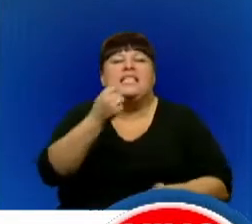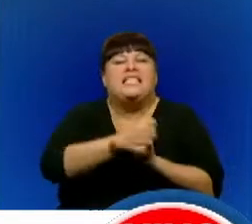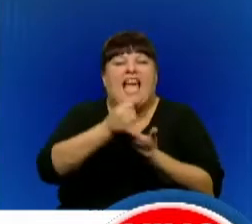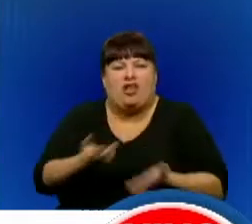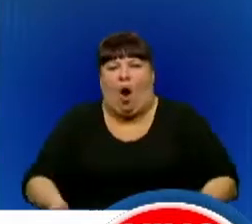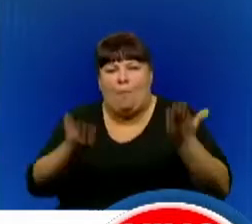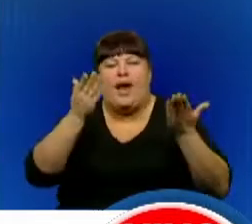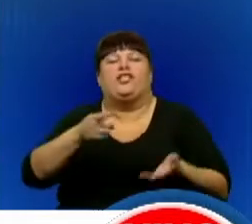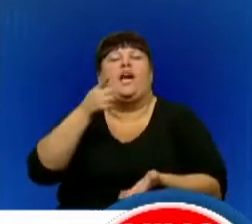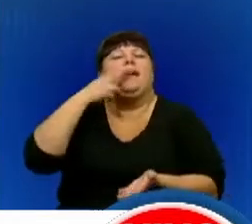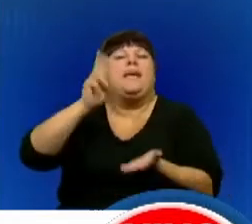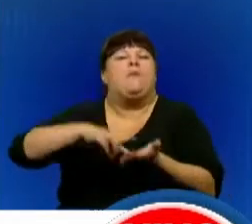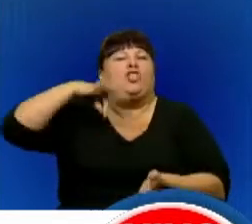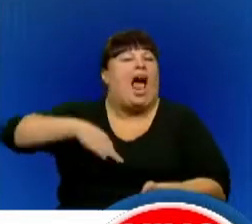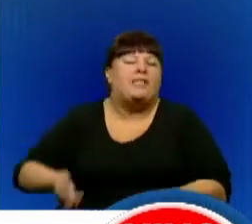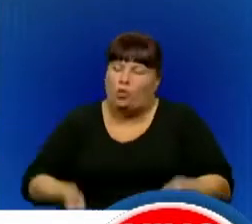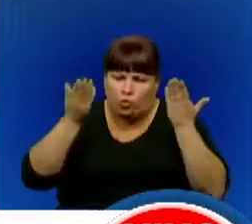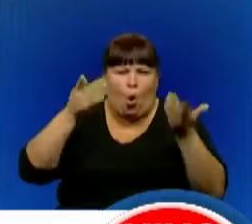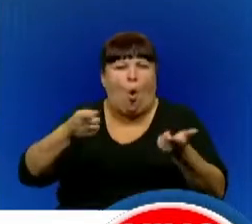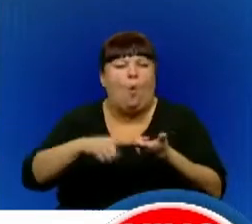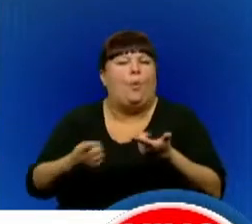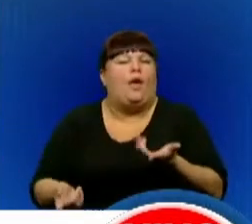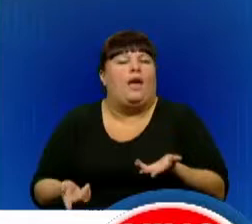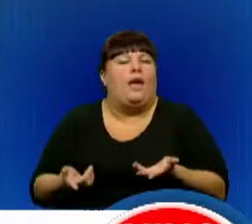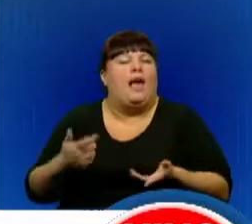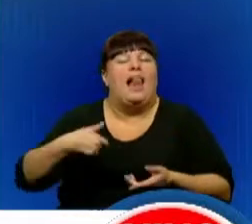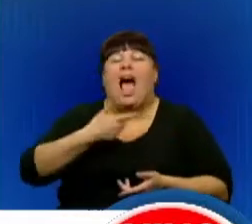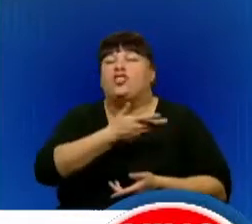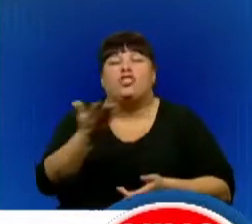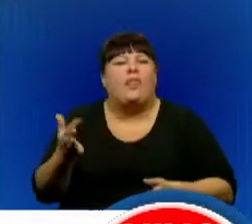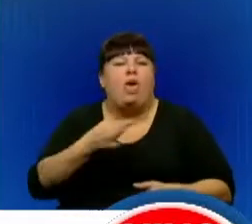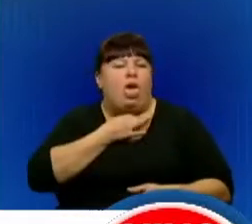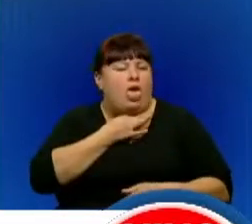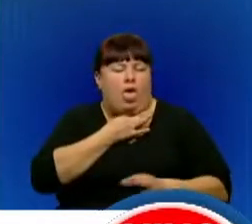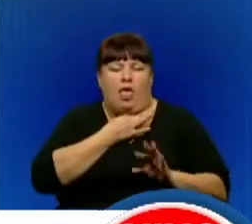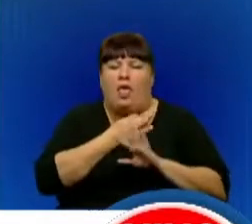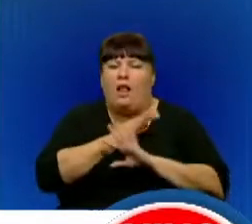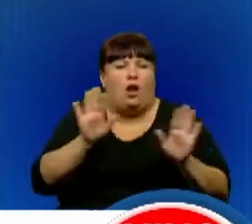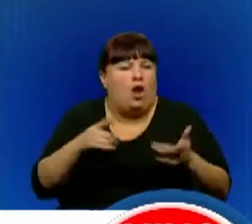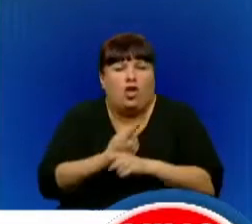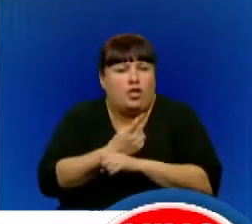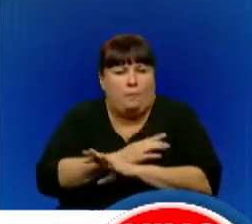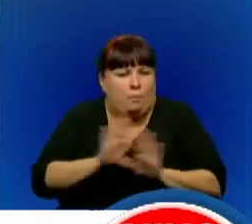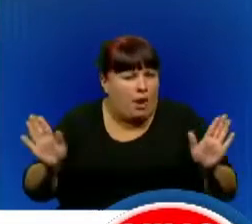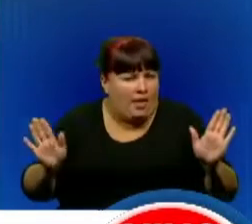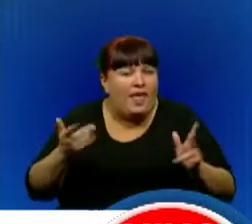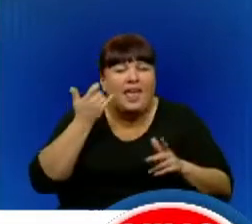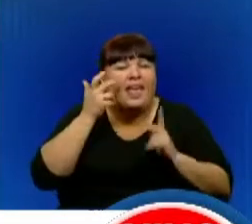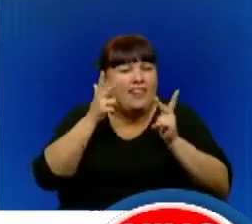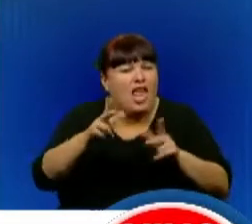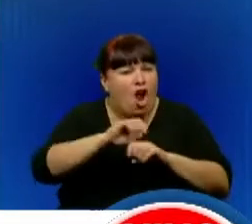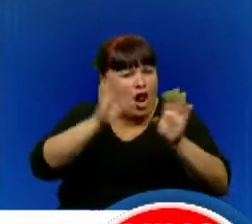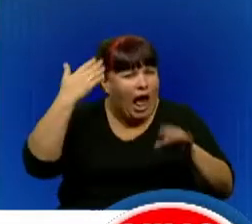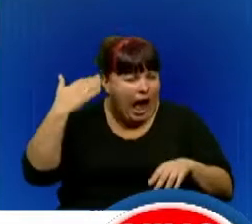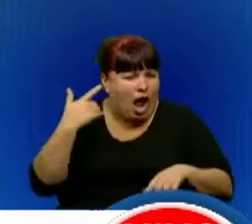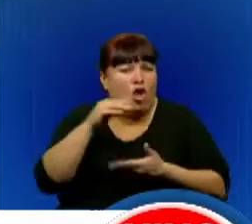sellos, suban impuestos a las ganancias. La sociedad no da más. Lo ha expresado con mucha